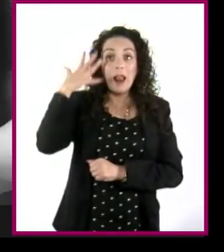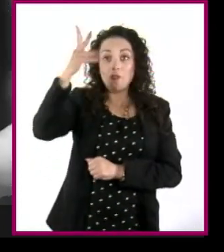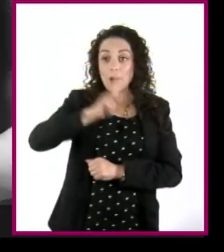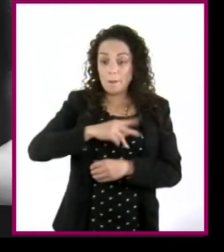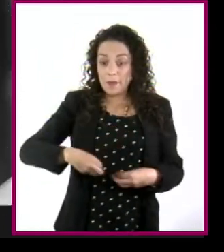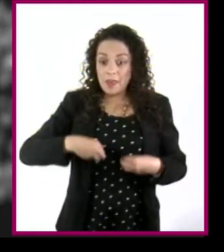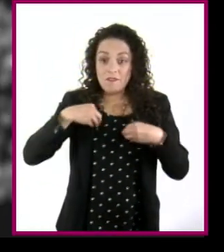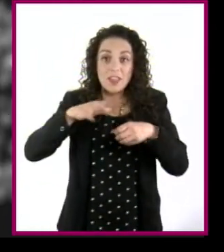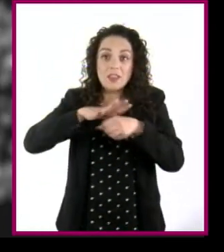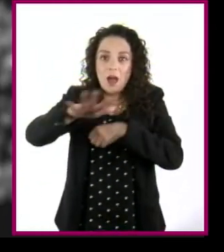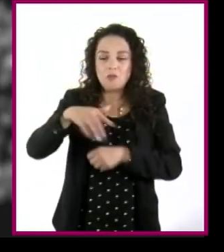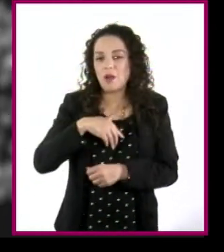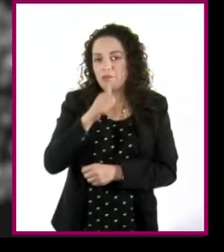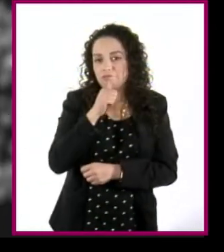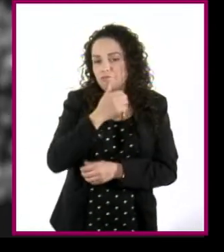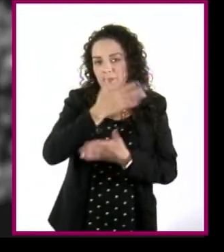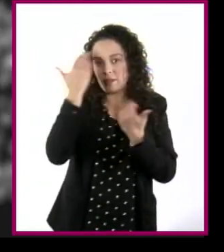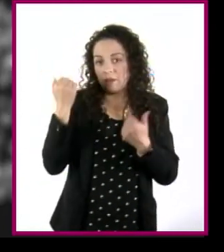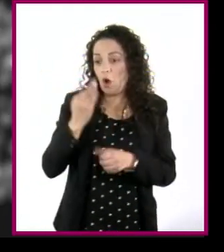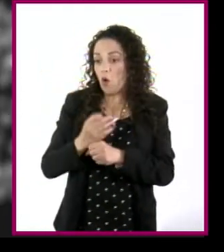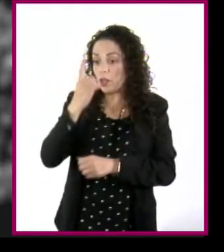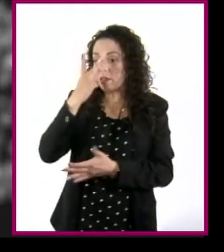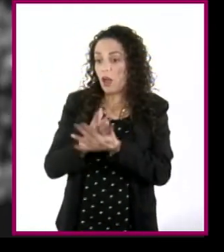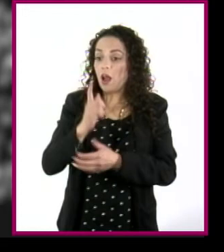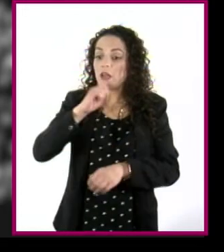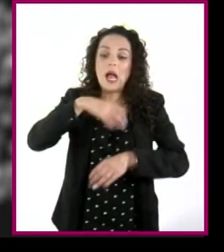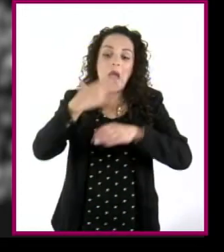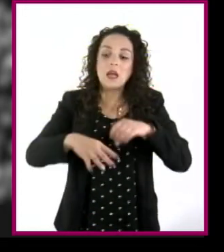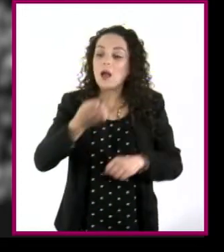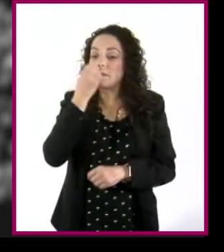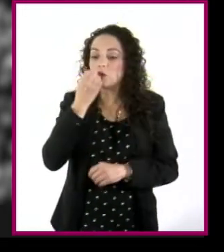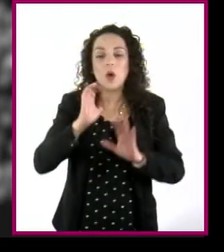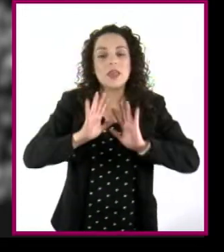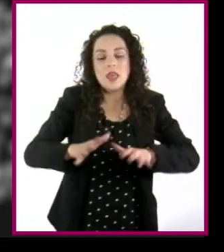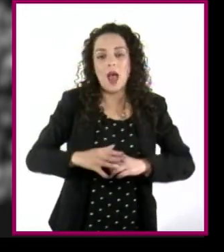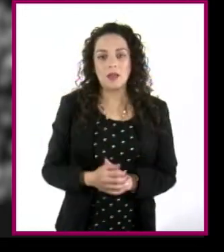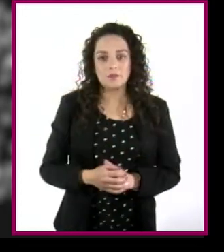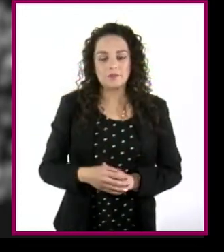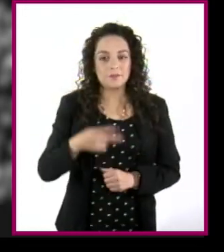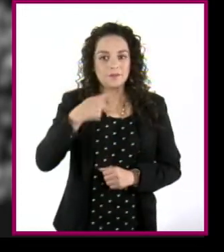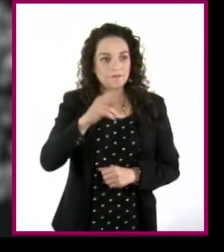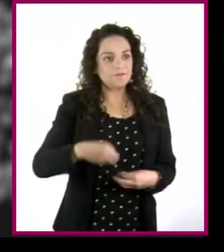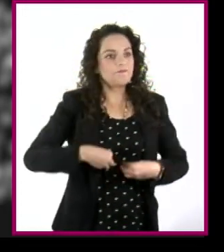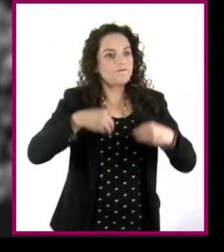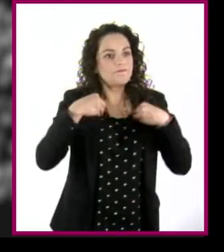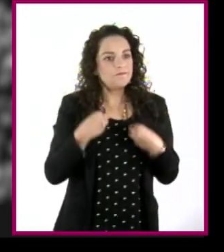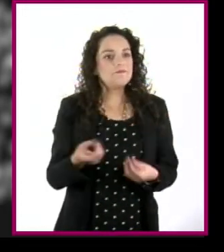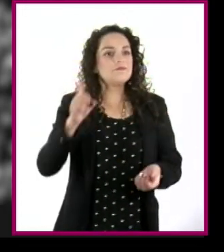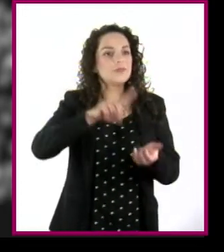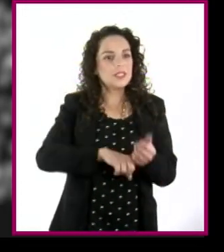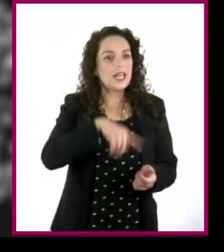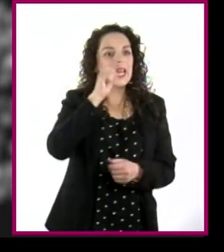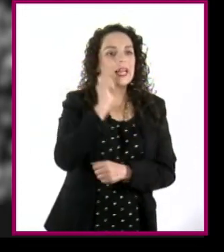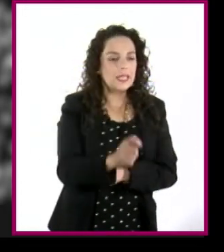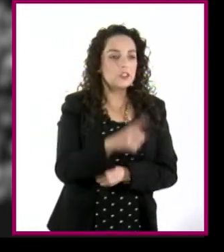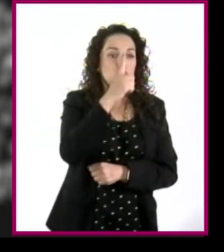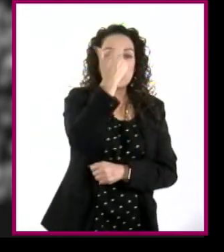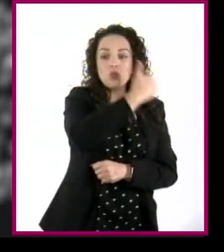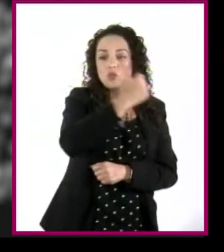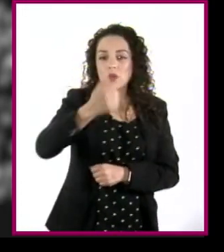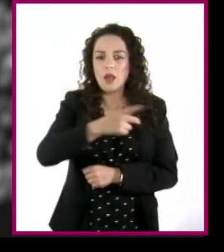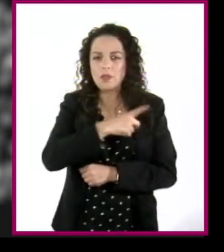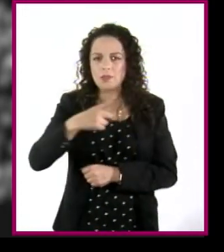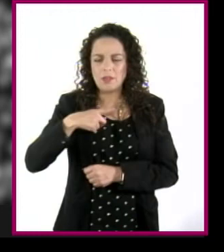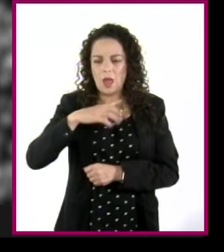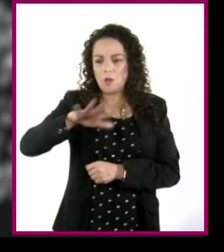más allá de terminar la escuela. Yo pensé que quizá lo que pasa es que la vida se trata de que cada uno encuentre su propia manera de vivir, y